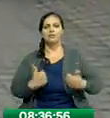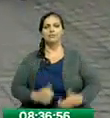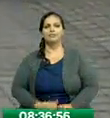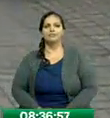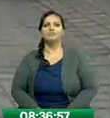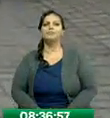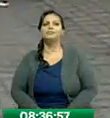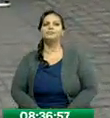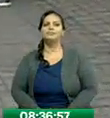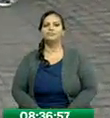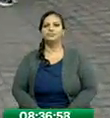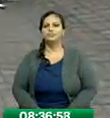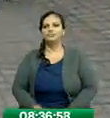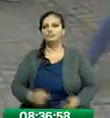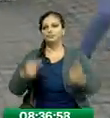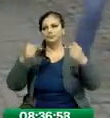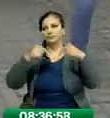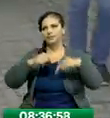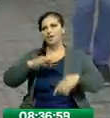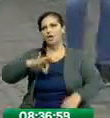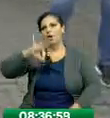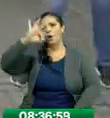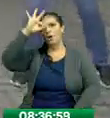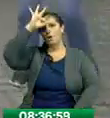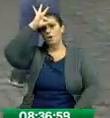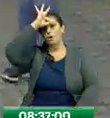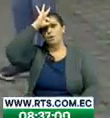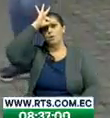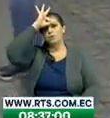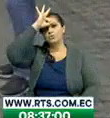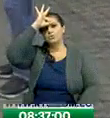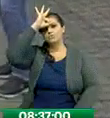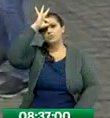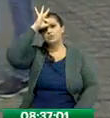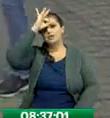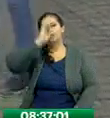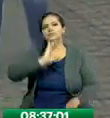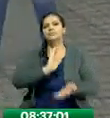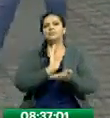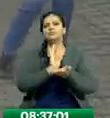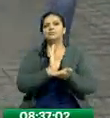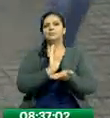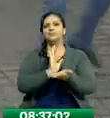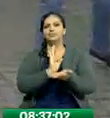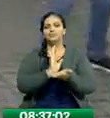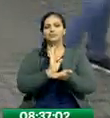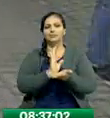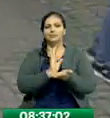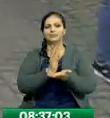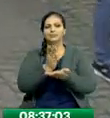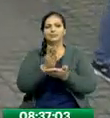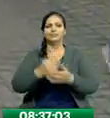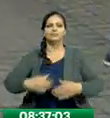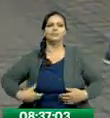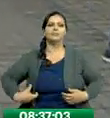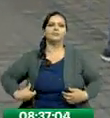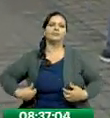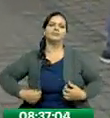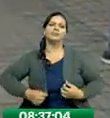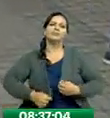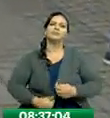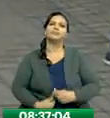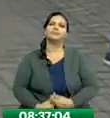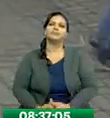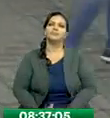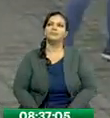estamos aquí en el hospital del día para llevar calidad de vida a nuestra gente a nuestro pueblo que